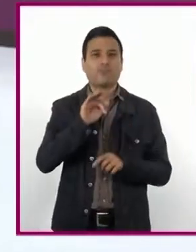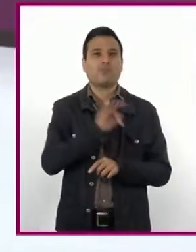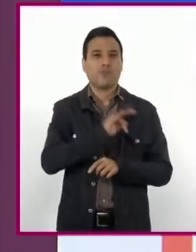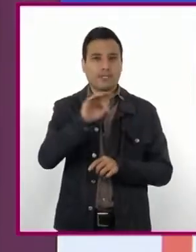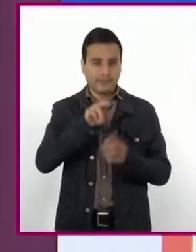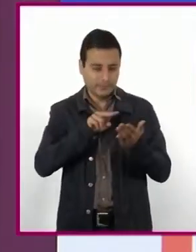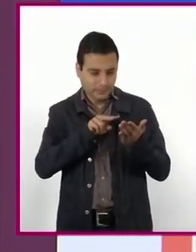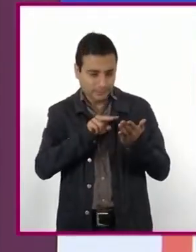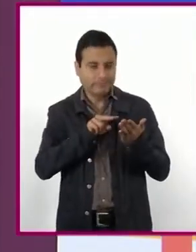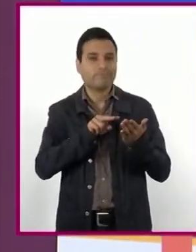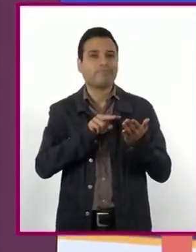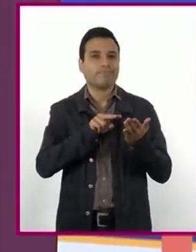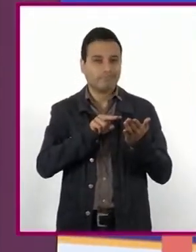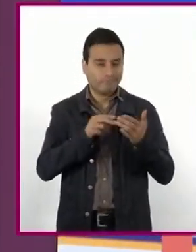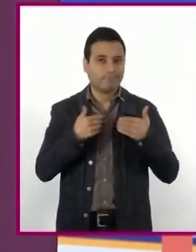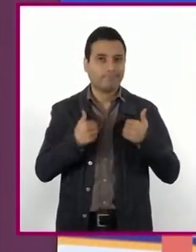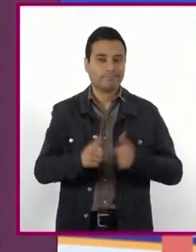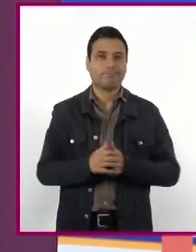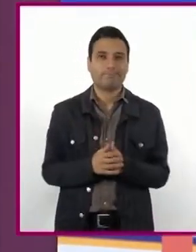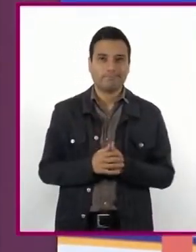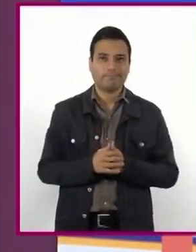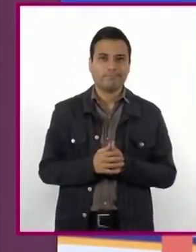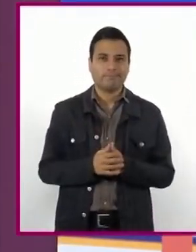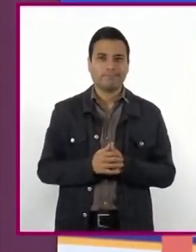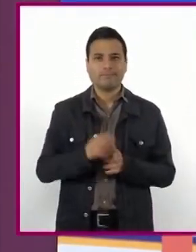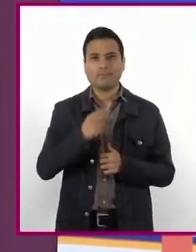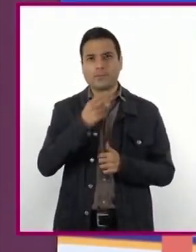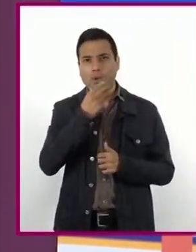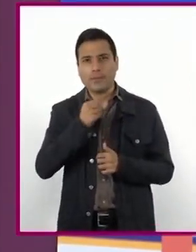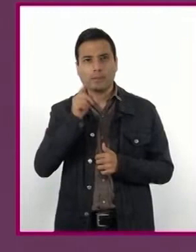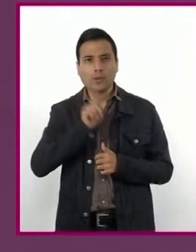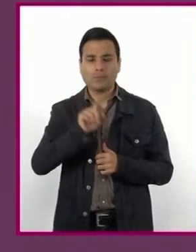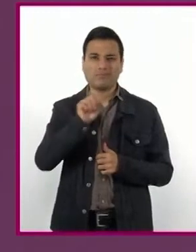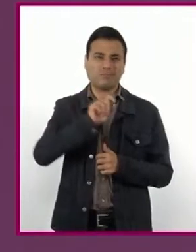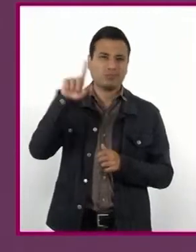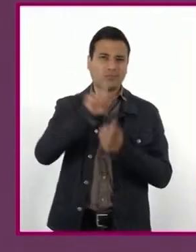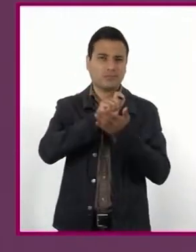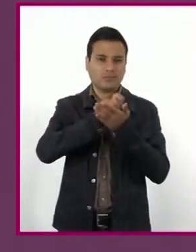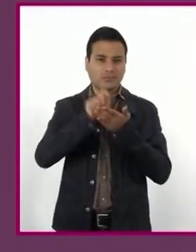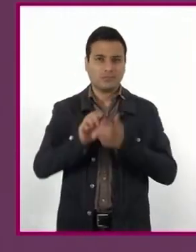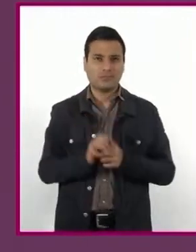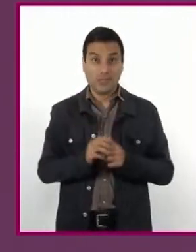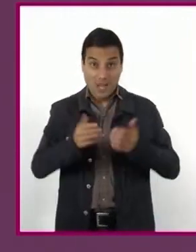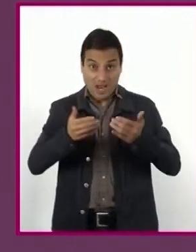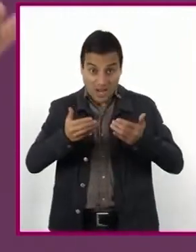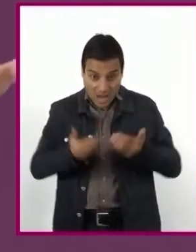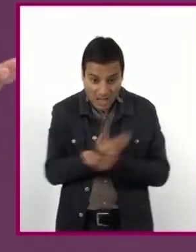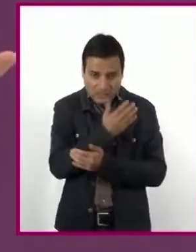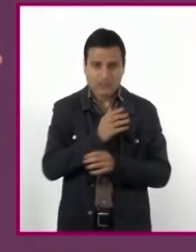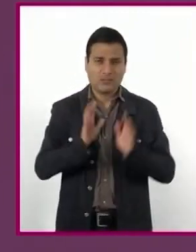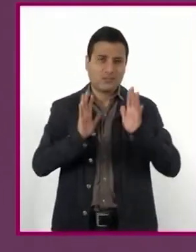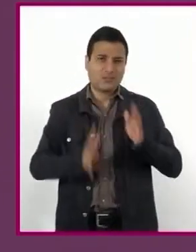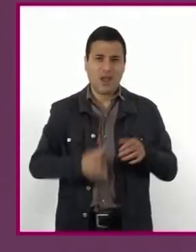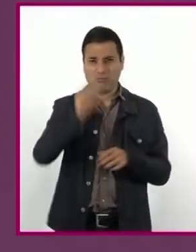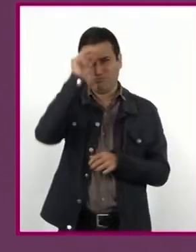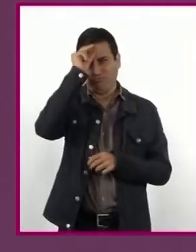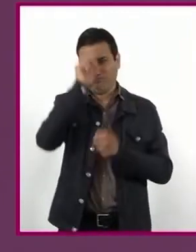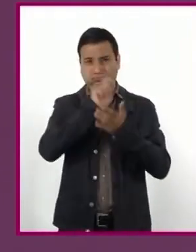sesión. Las grandes escritoras y escritores literarios no nacieron sabiendo cómo o qué